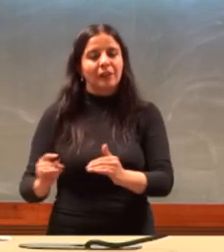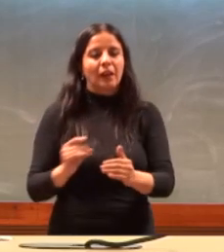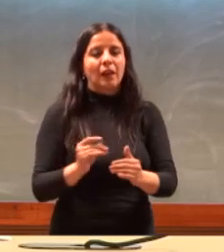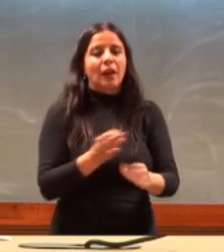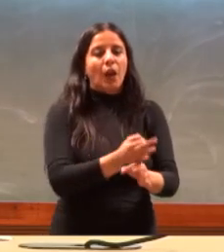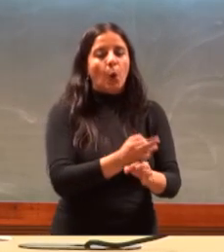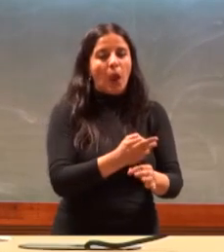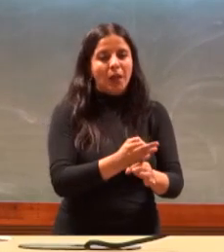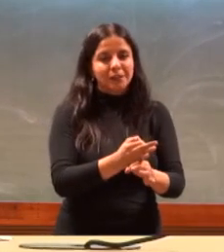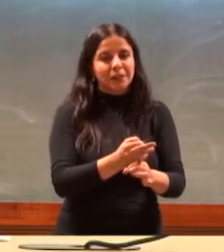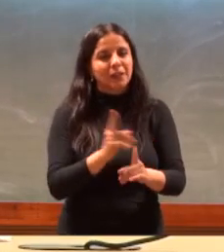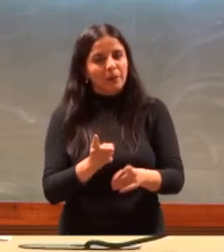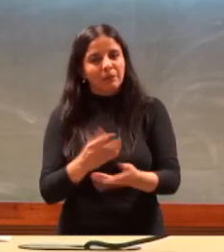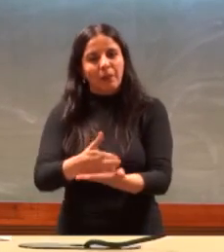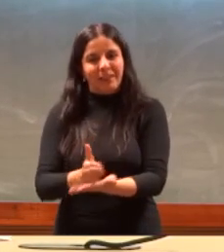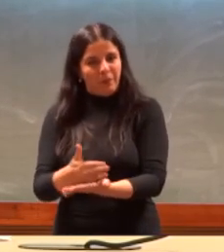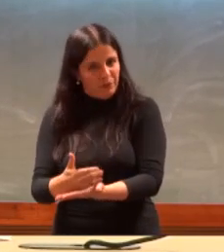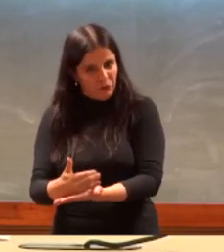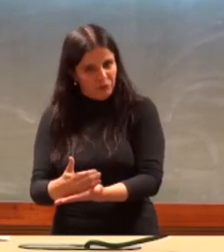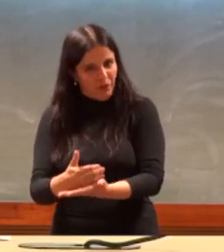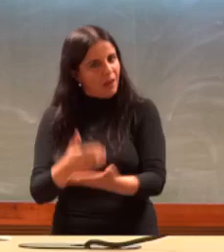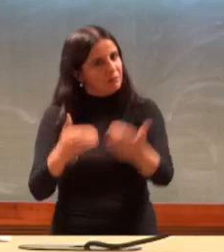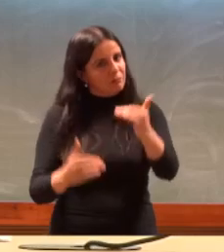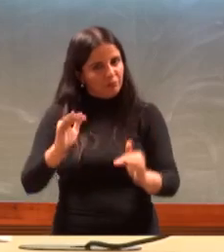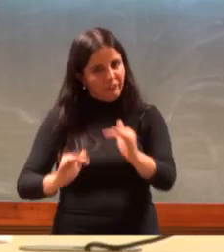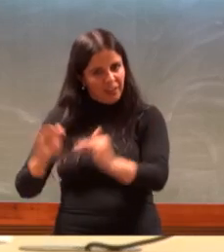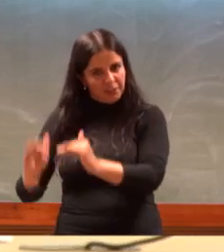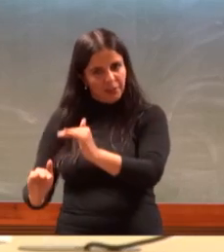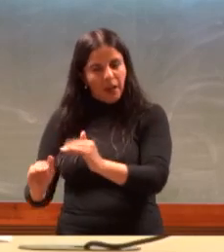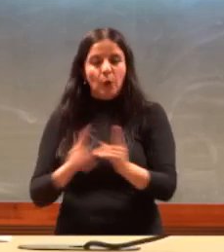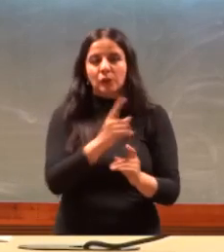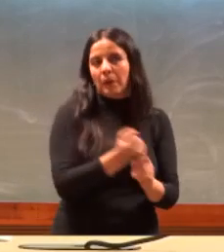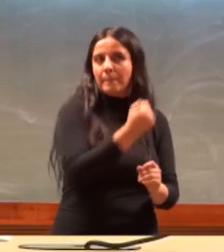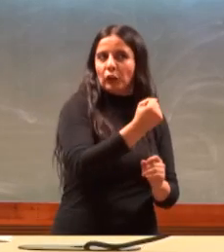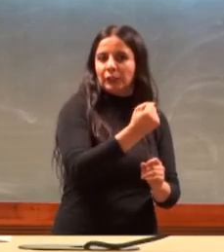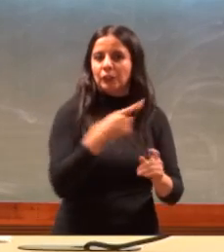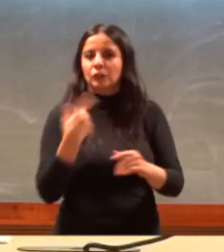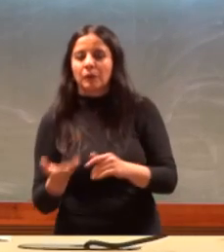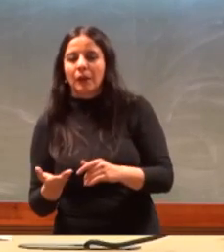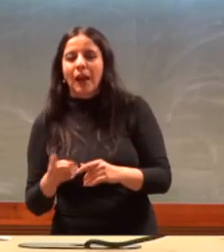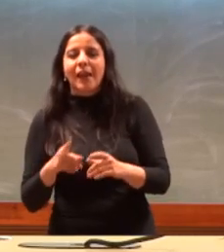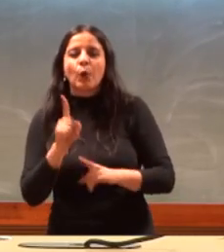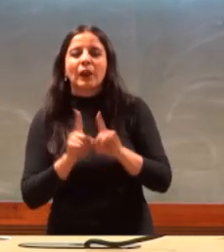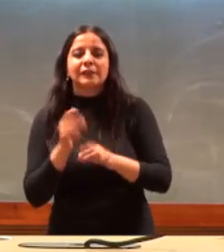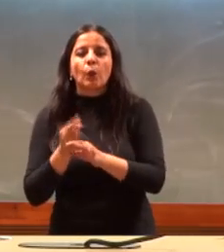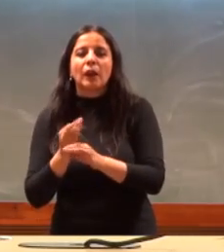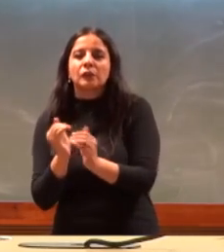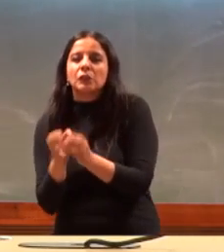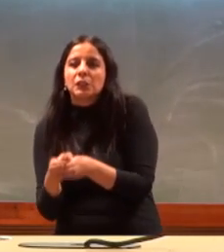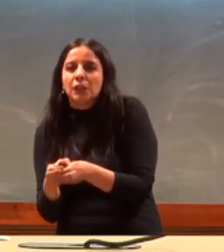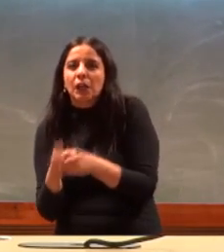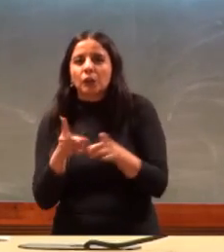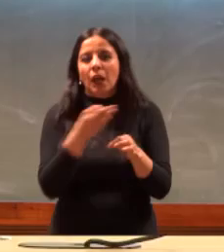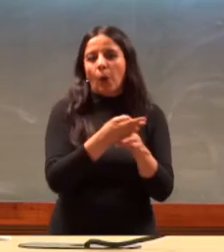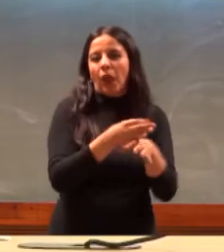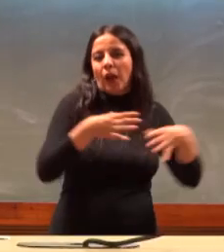algunas de ellas parecen ser de menor importancia y otras de otras menos es como si el hecho que hay escuelas chicas y escuelas grandes a veces hay una